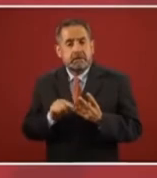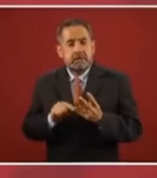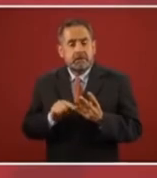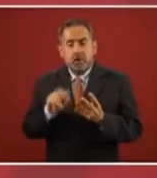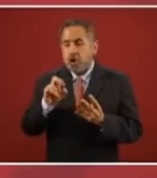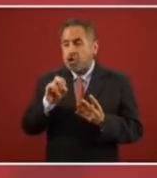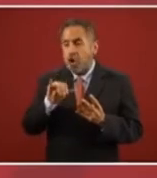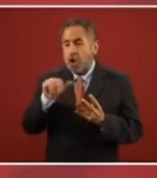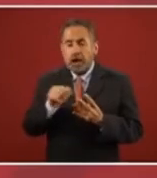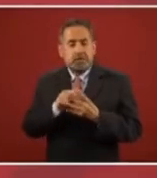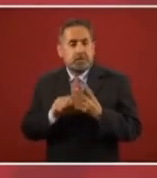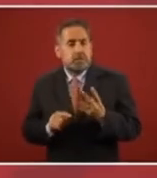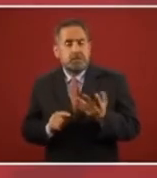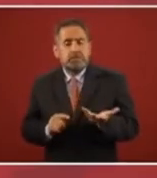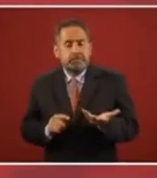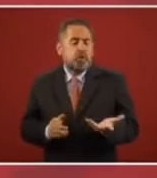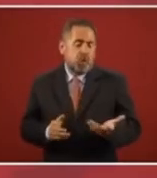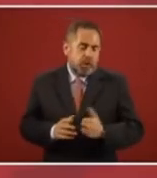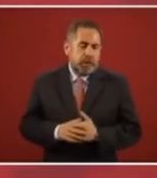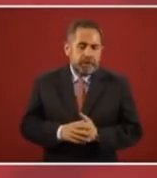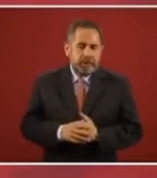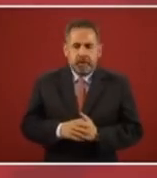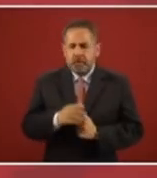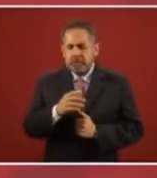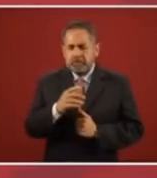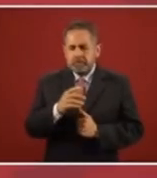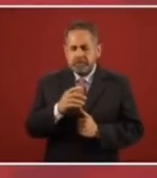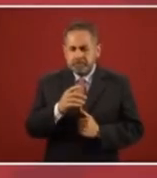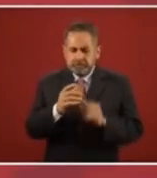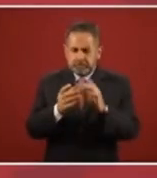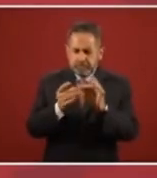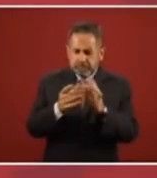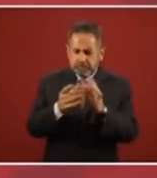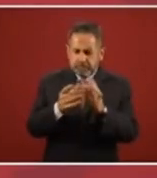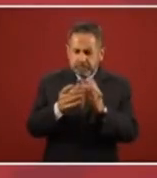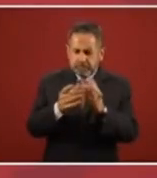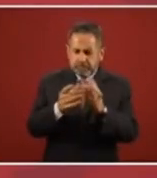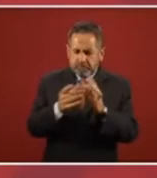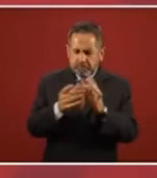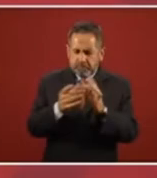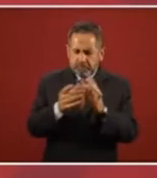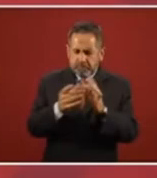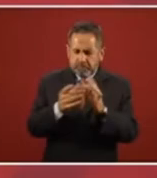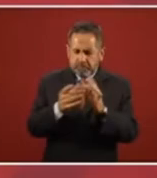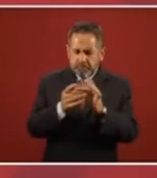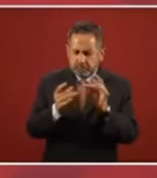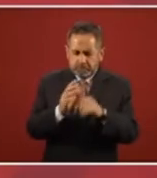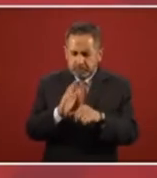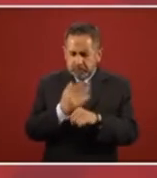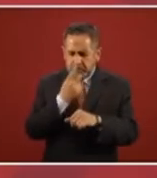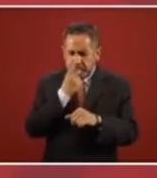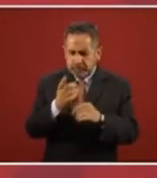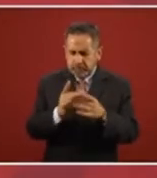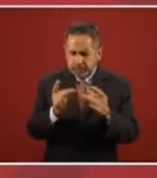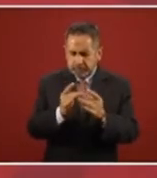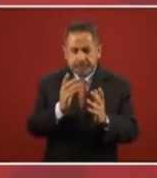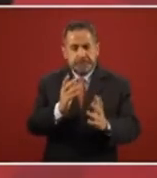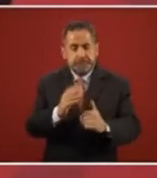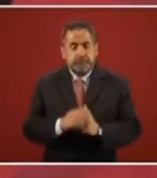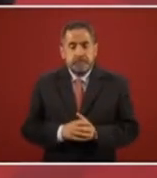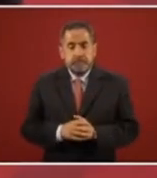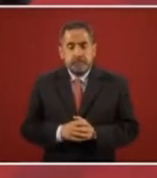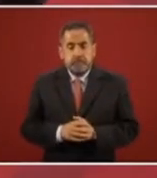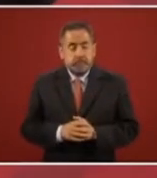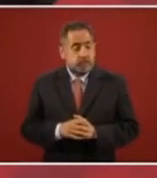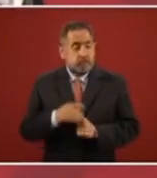es bueno porque les comento segundo le comenté alves porque los